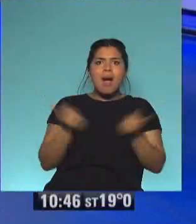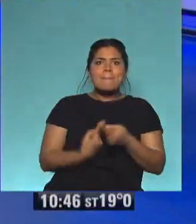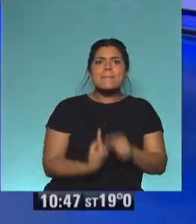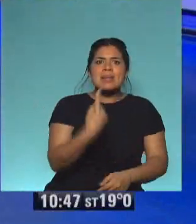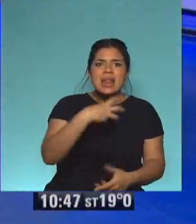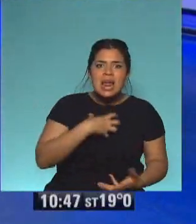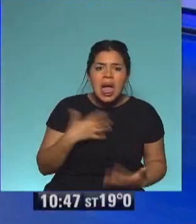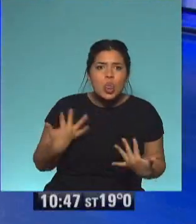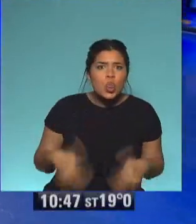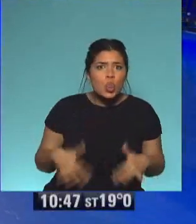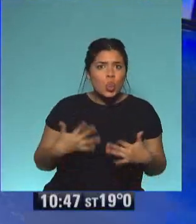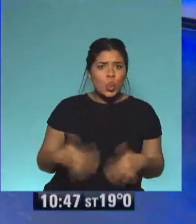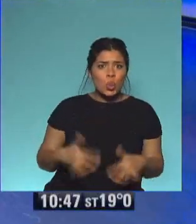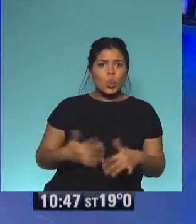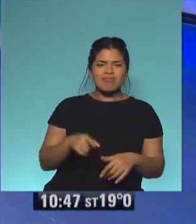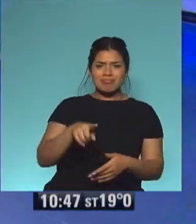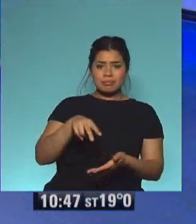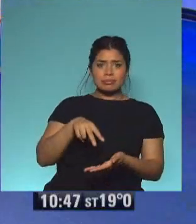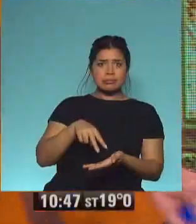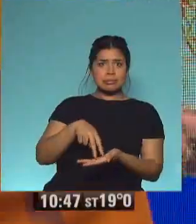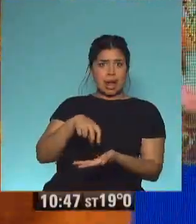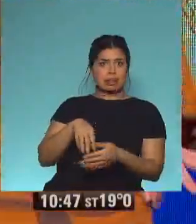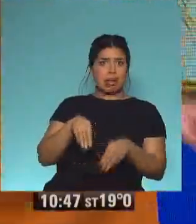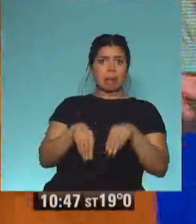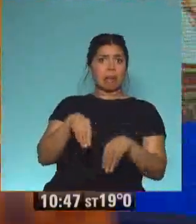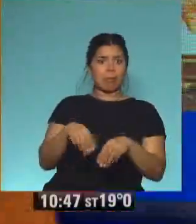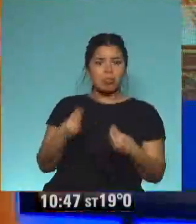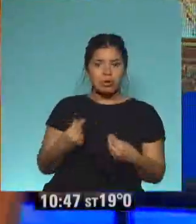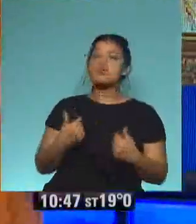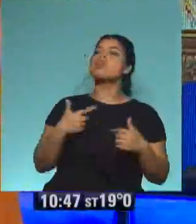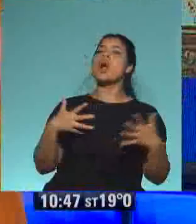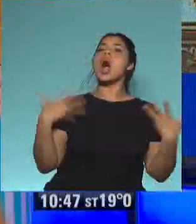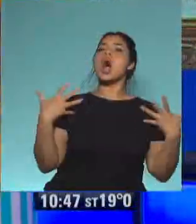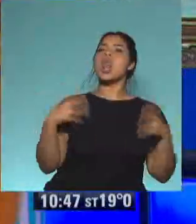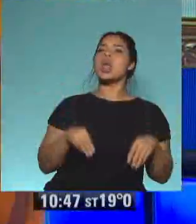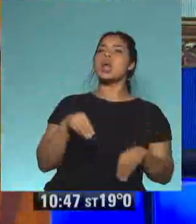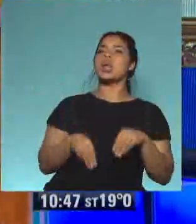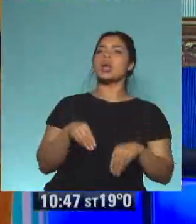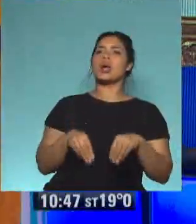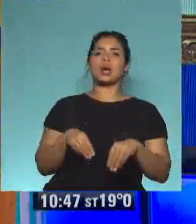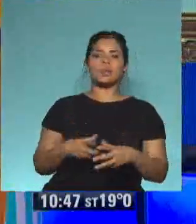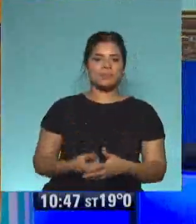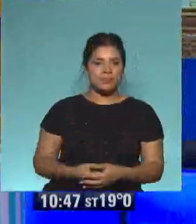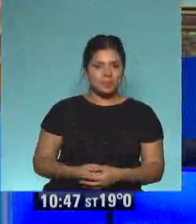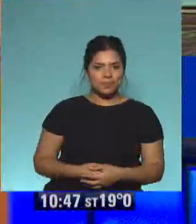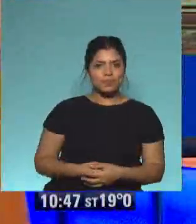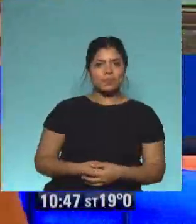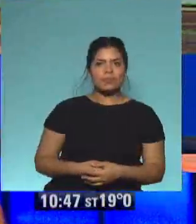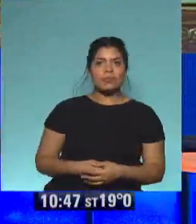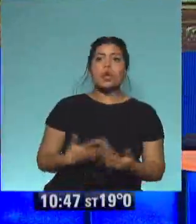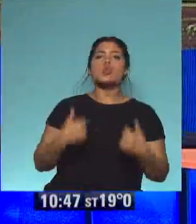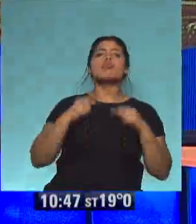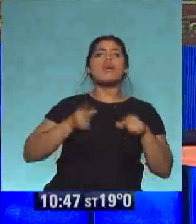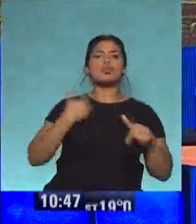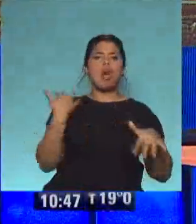grado! ¡Es un personaje histórico! Me gusta, estoy salto de la alegría. ¡Ah! Bienvenido al aula de primer grado. Porque cuando estoy